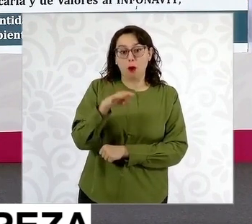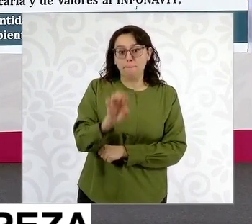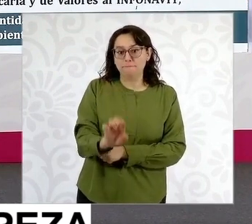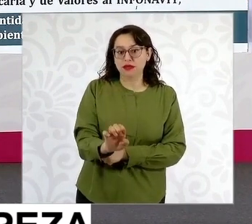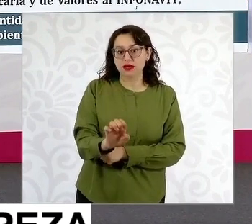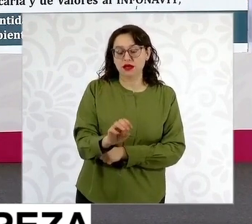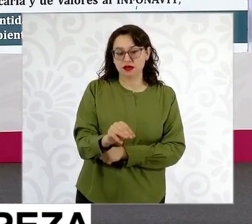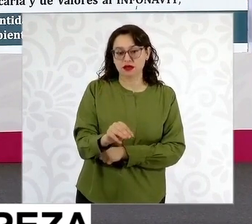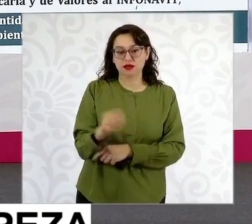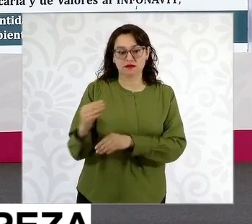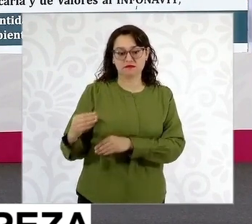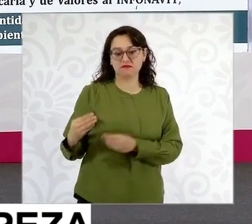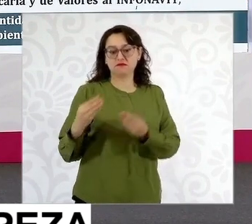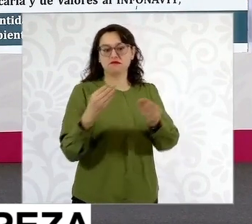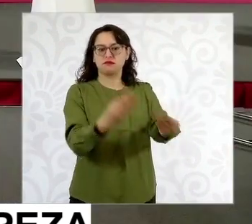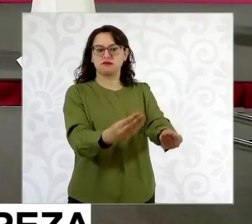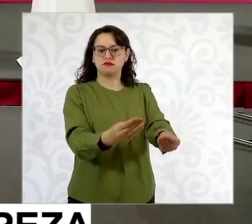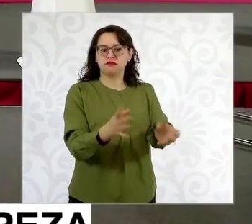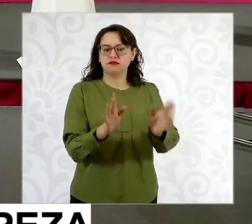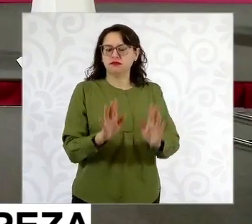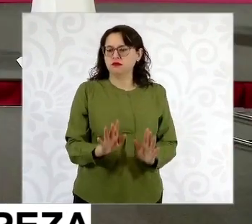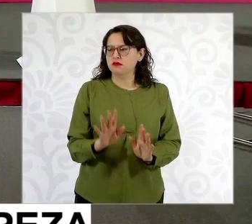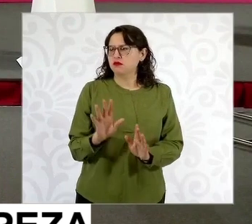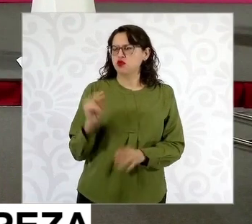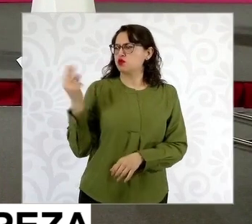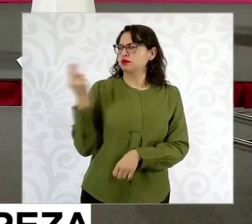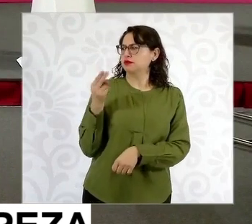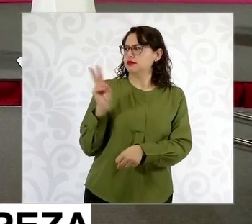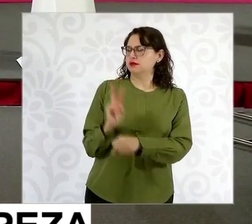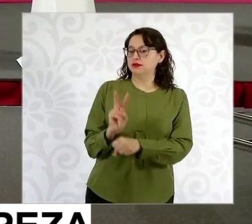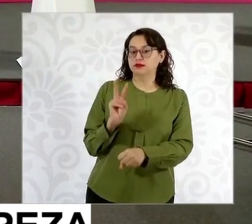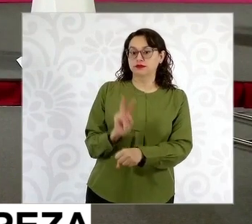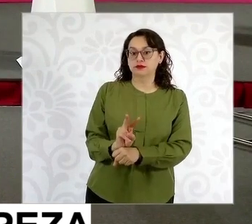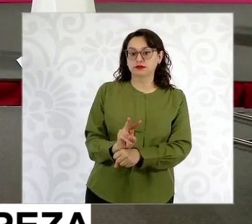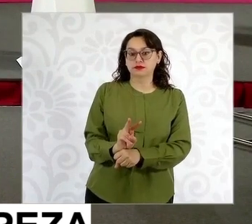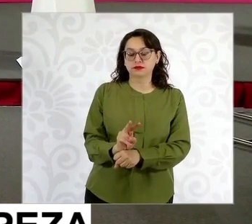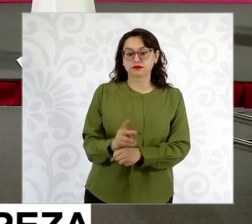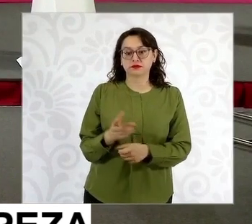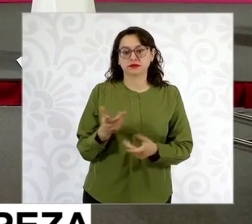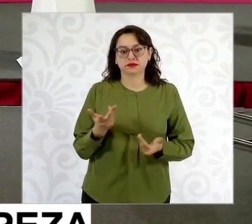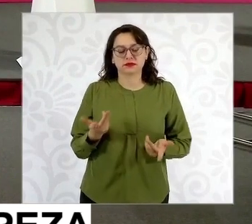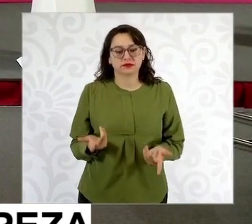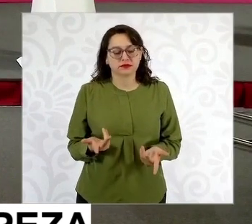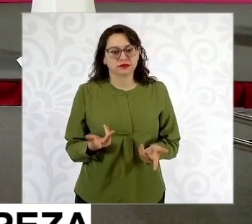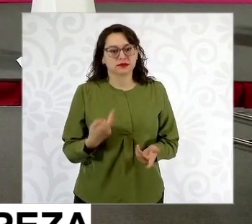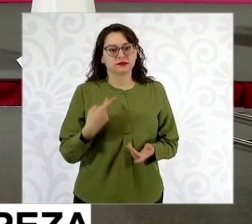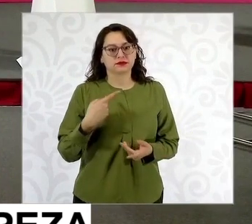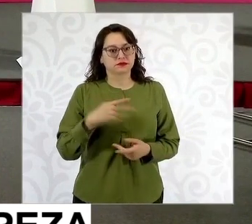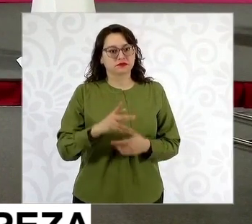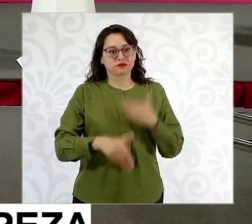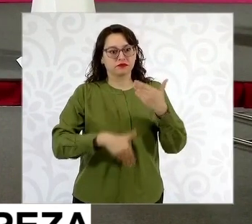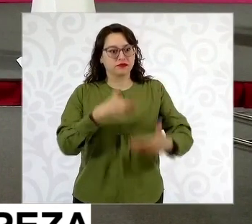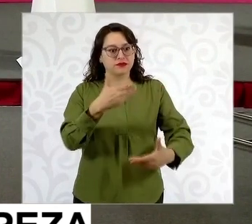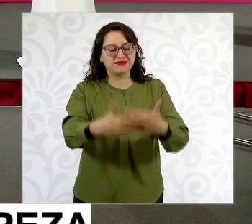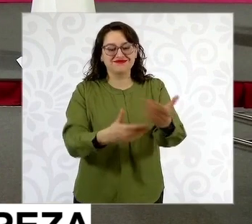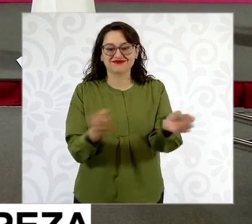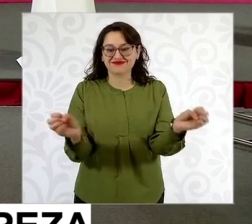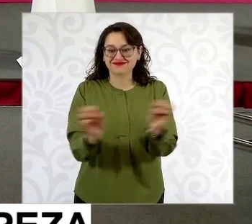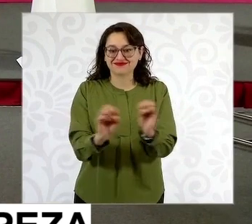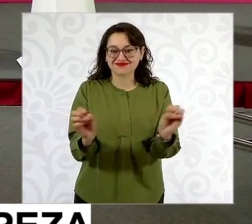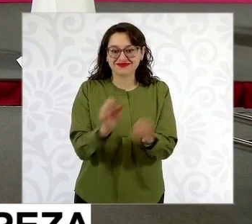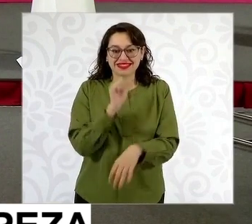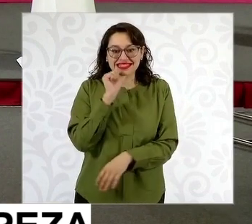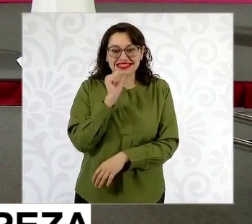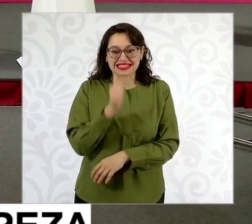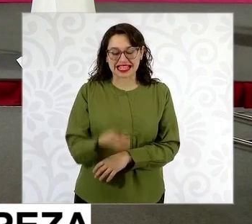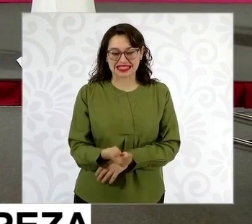pretextando la necesidad de supervisión. Esa supervisión nunca se llevó a cabo, ahorita lo van a ver. Con